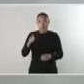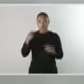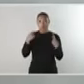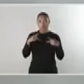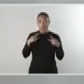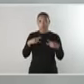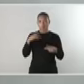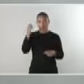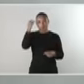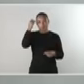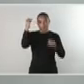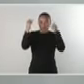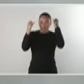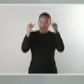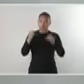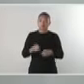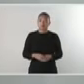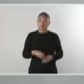Sabiendo